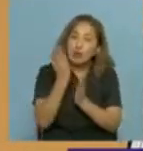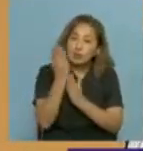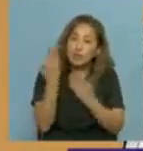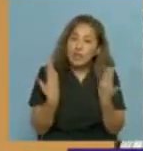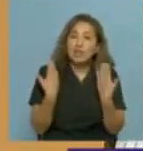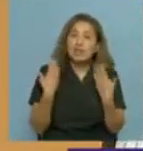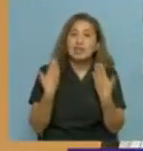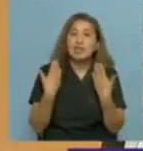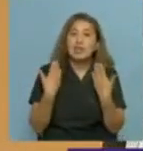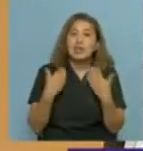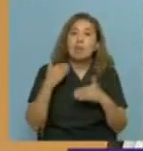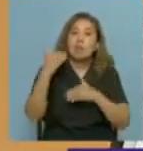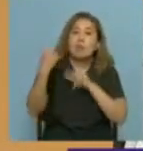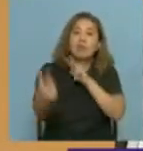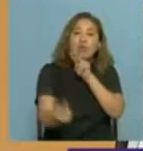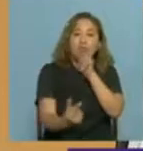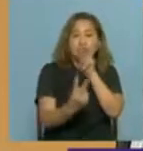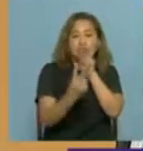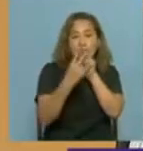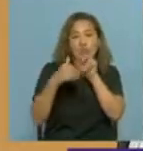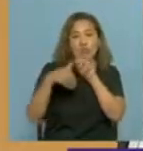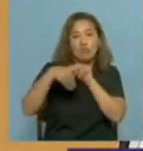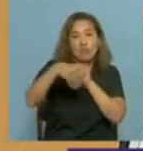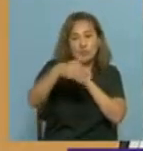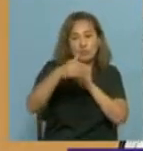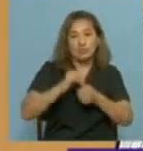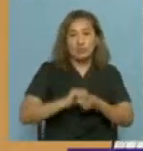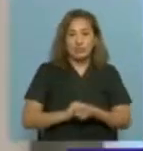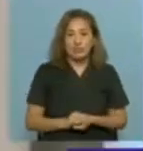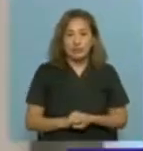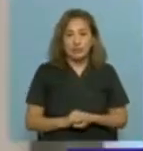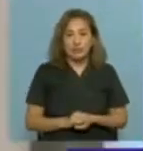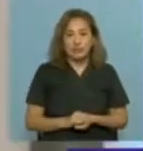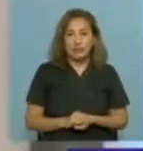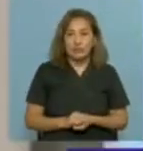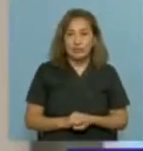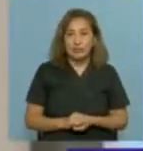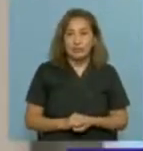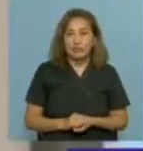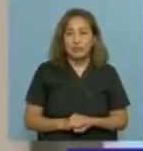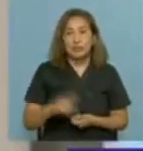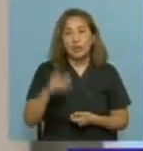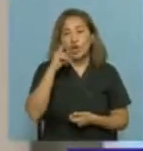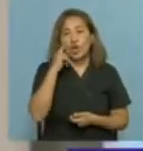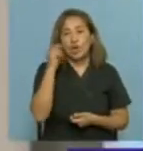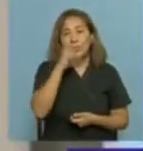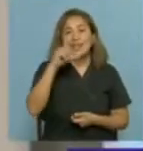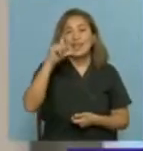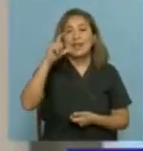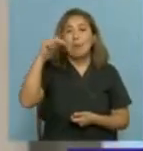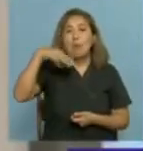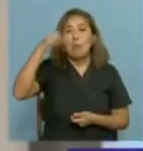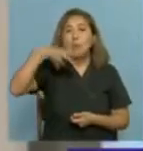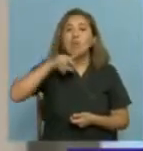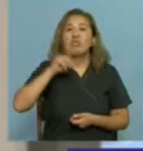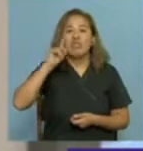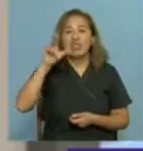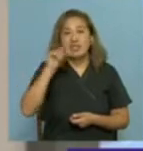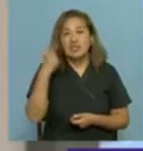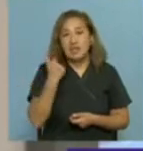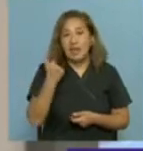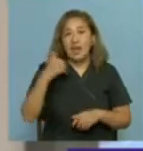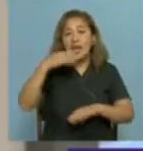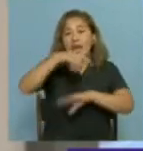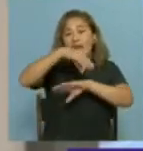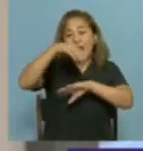que próximamente nos volveremos a reencontrar nuestro país el señor se llama carlos montilla es abogado